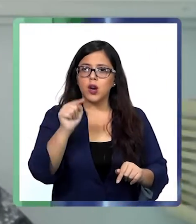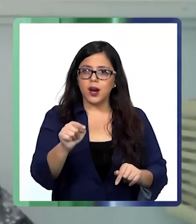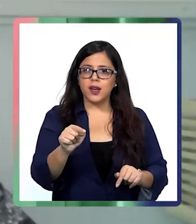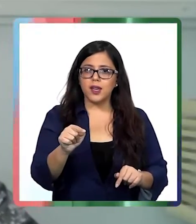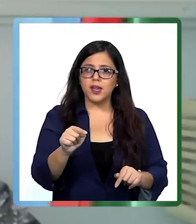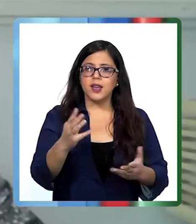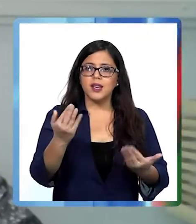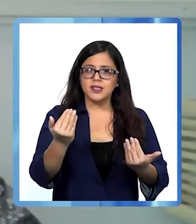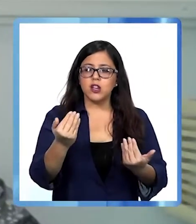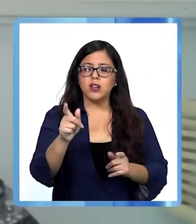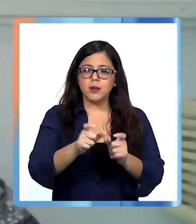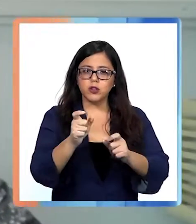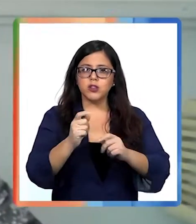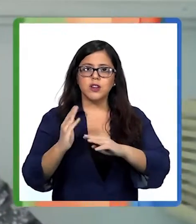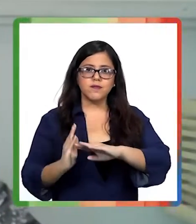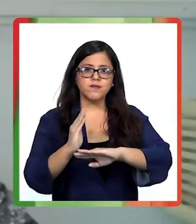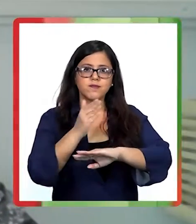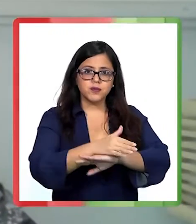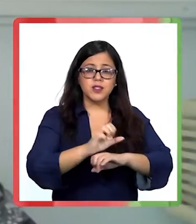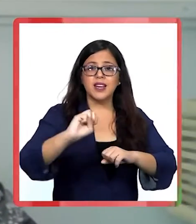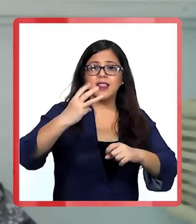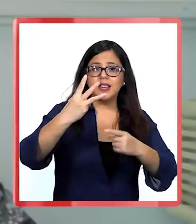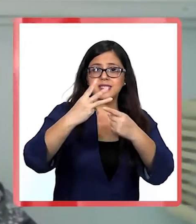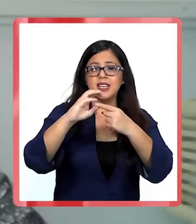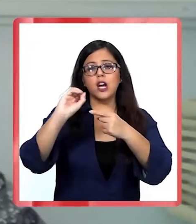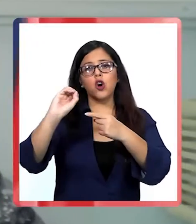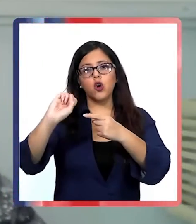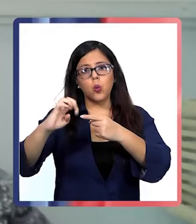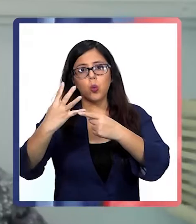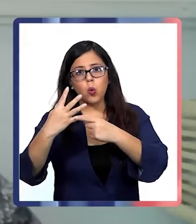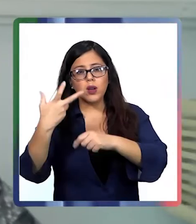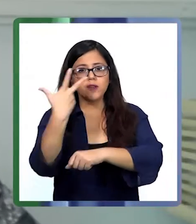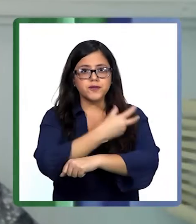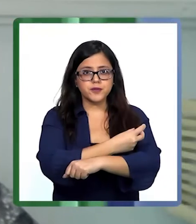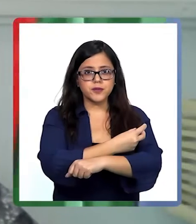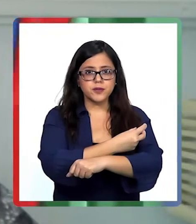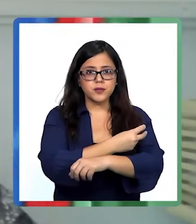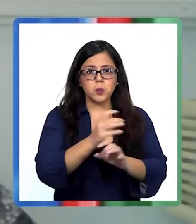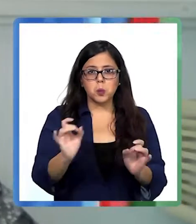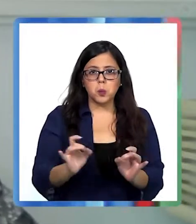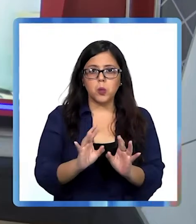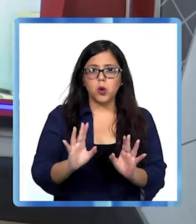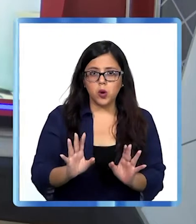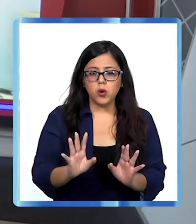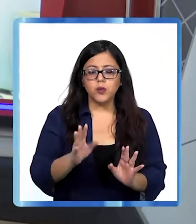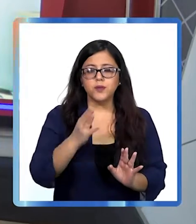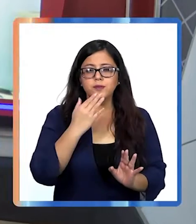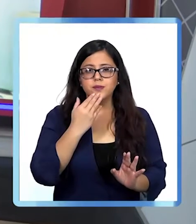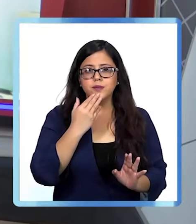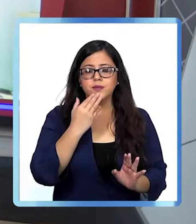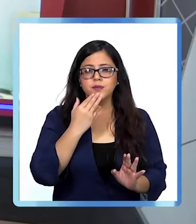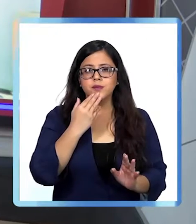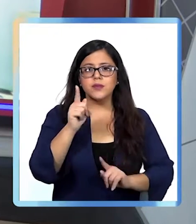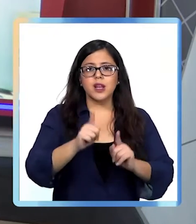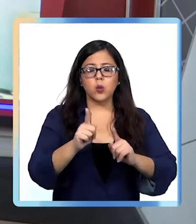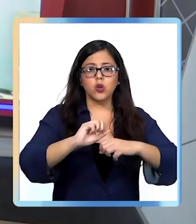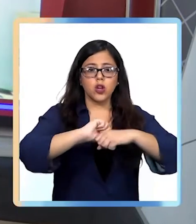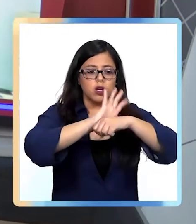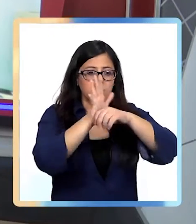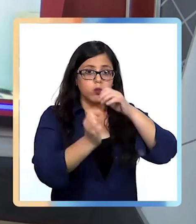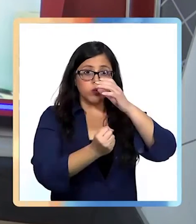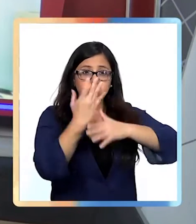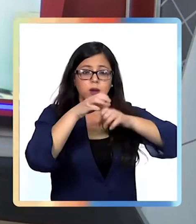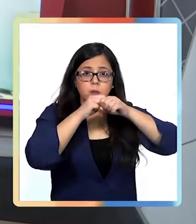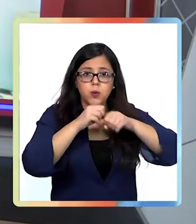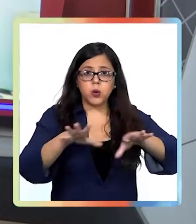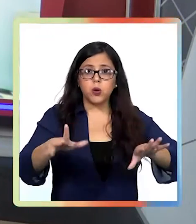que hacer una invitación para que vayan a colocarse los de tercera o cuarta dosis de refuerzo. Y efectivamente